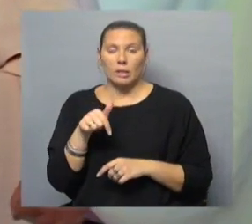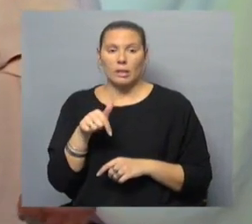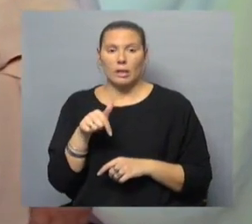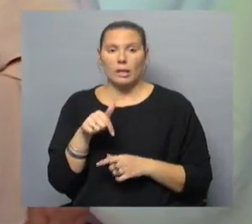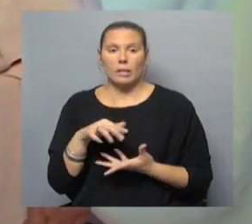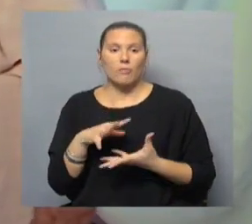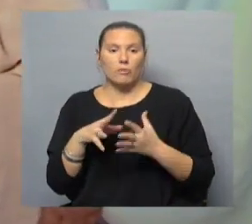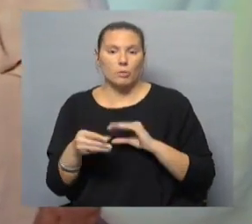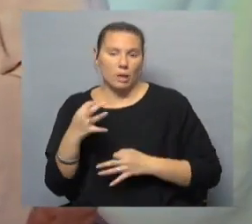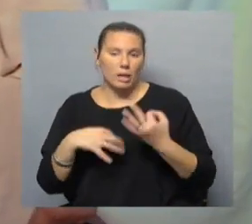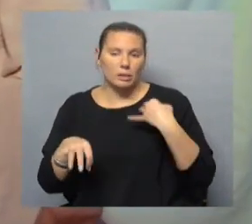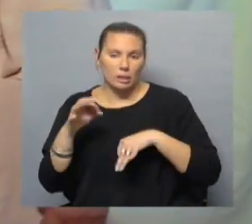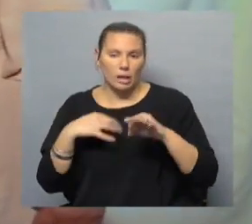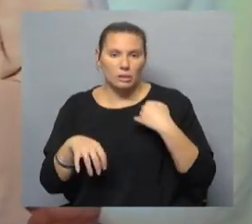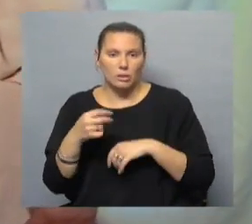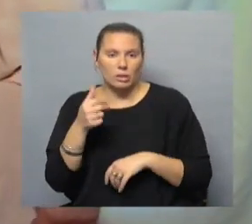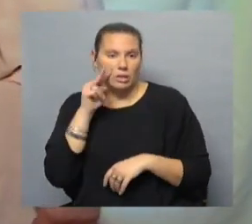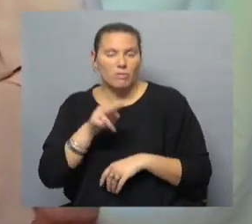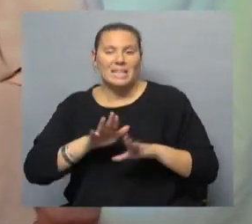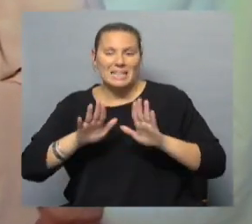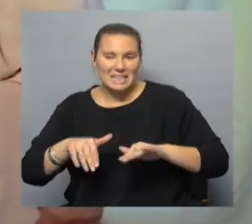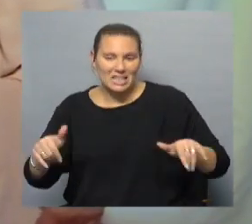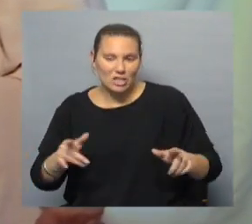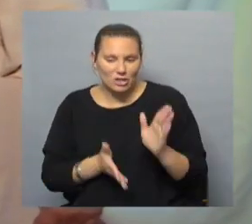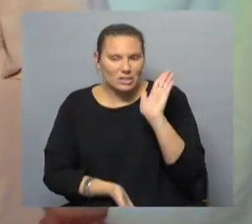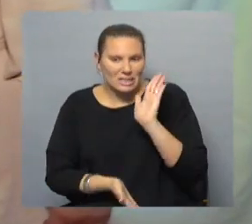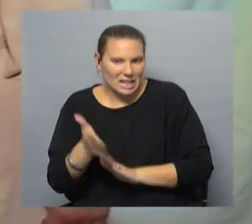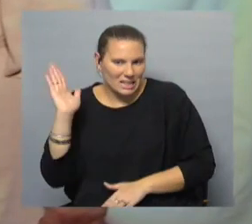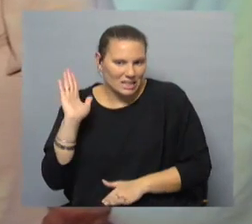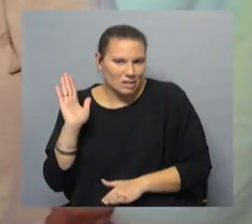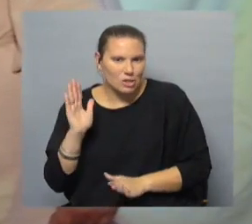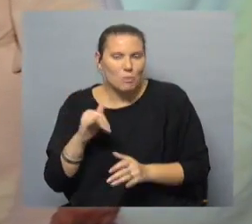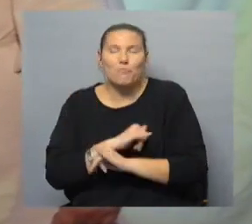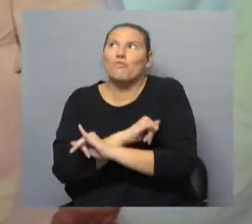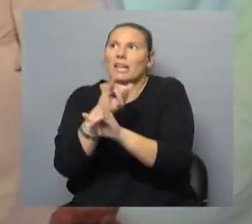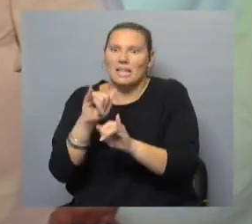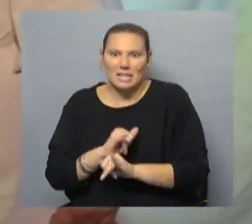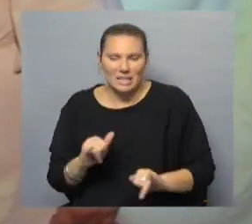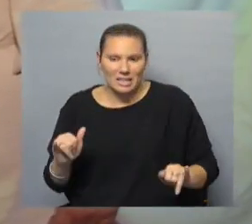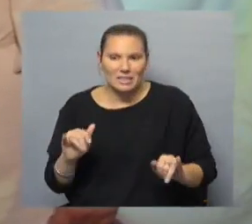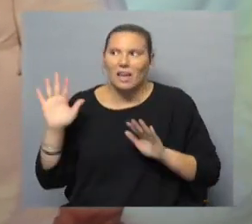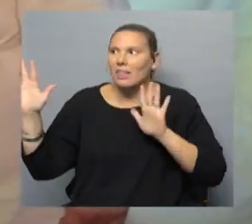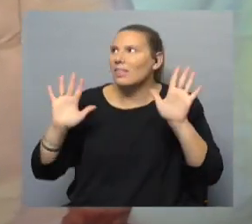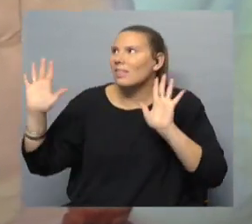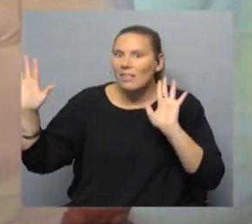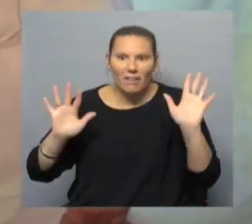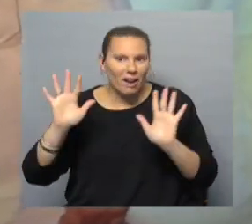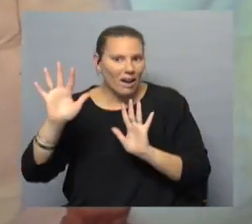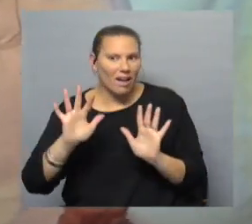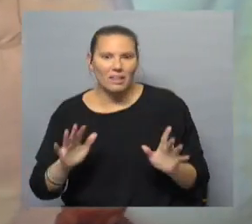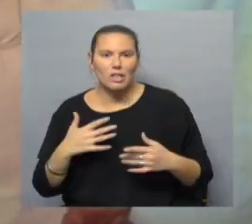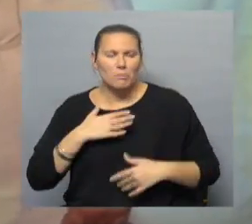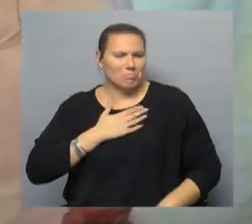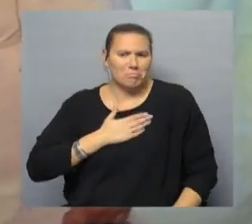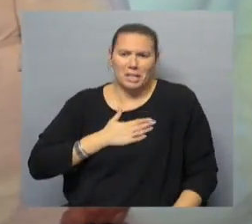esta vivencia. Acabo de ver a los niños y niñas saliendo de acá muy felices, tocando todo, muy